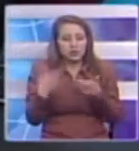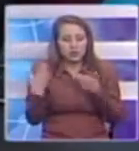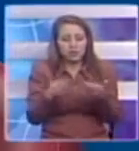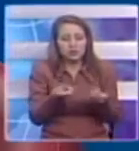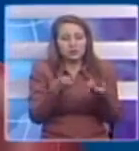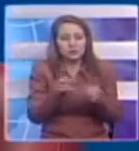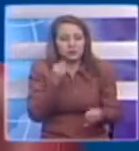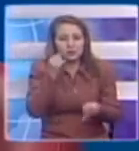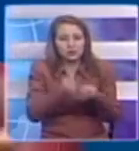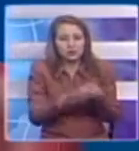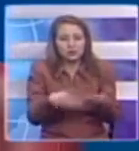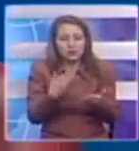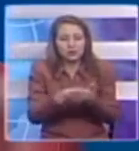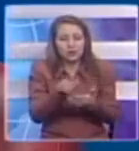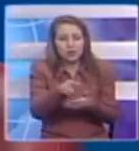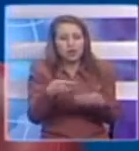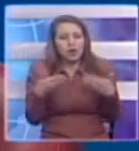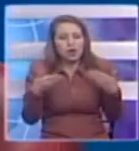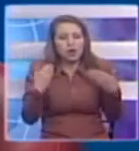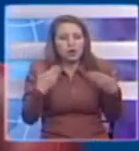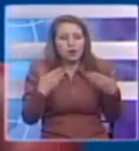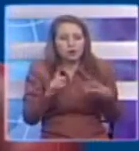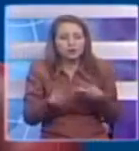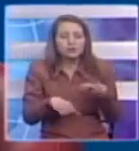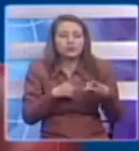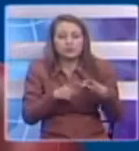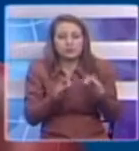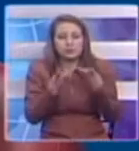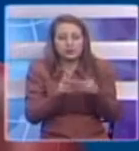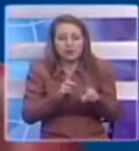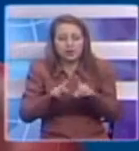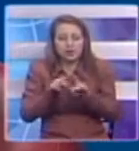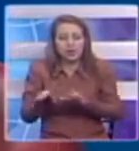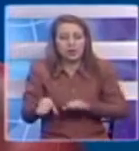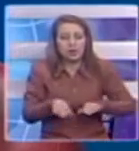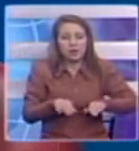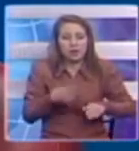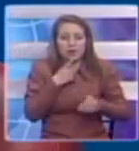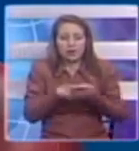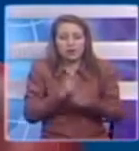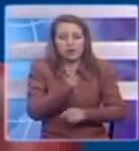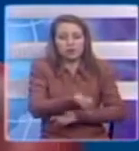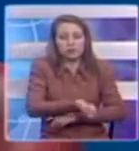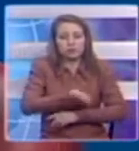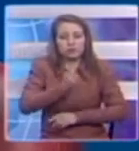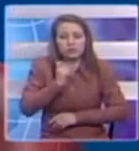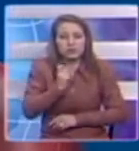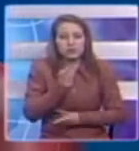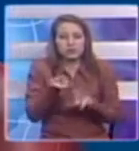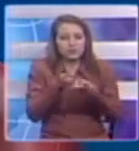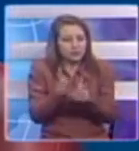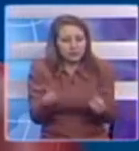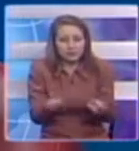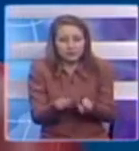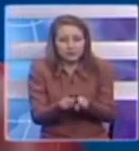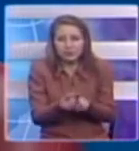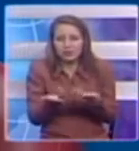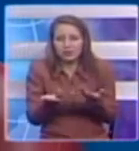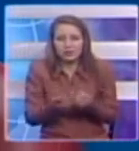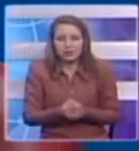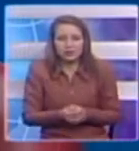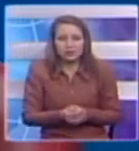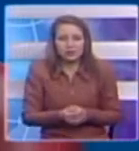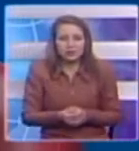desemboca también en el Golfo de Guayaquil. Pero además hay otras actividades como la actividad pesquera. Entonces es una especie de como